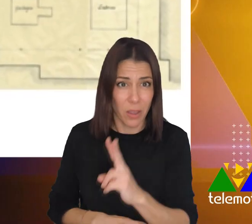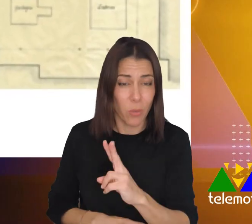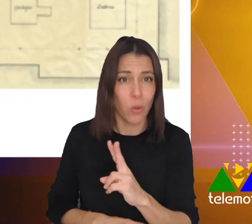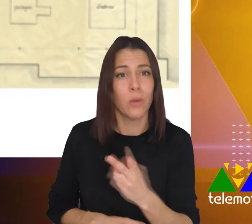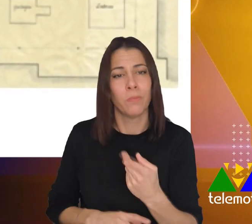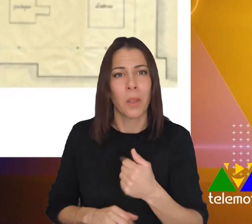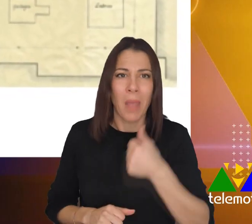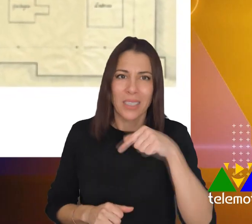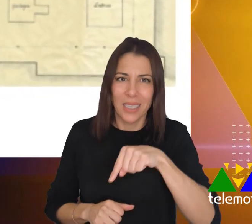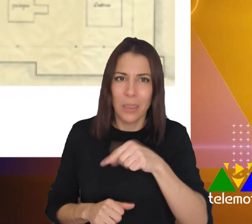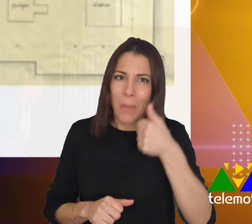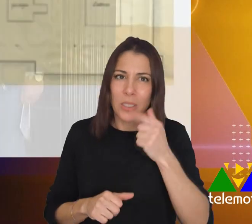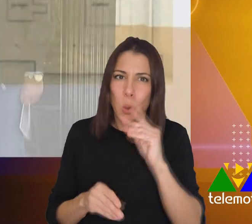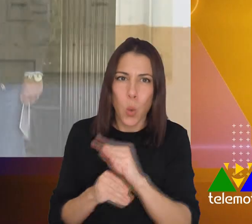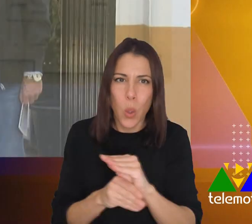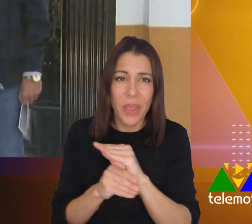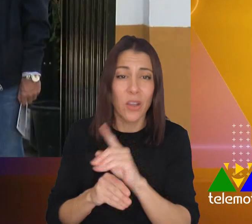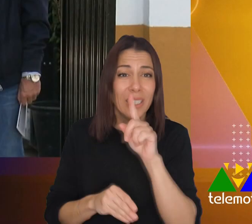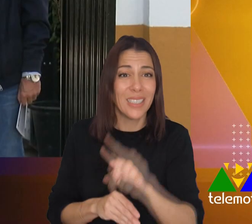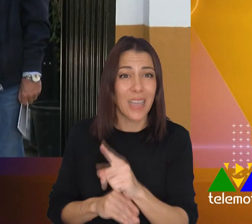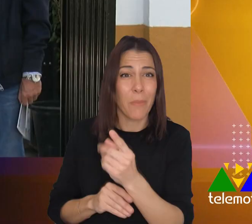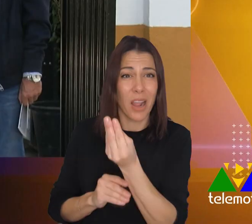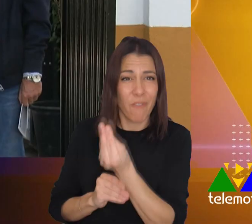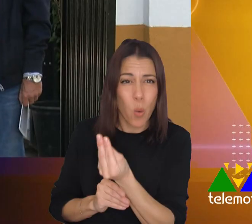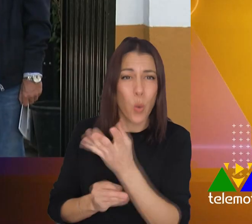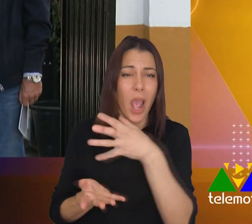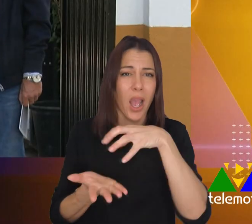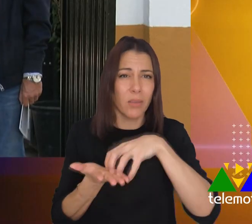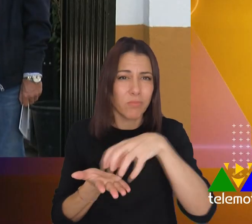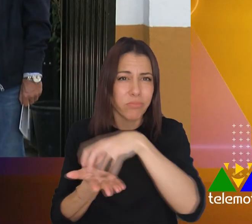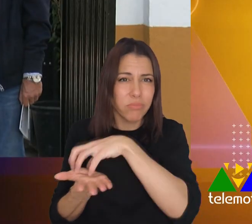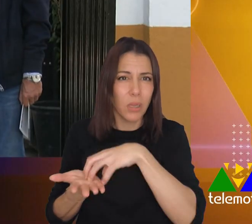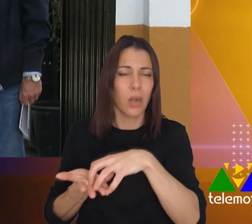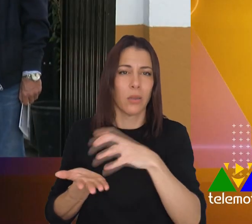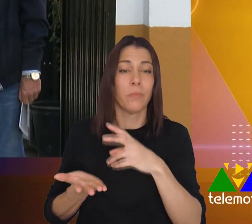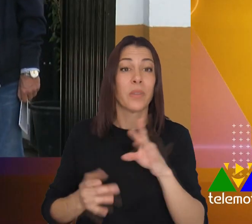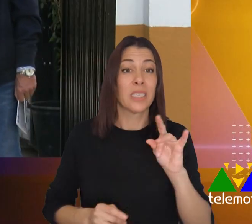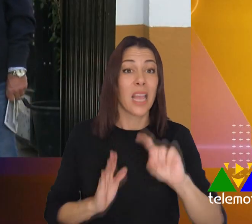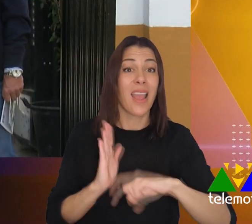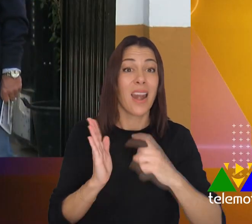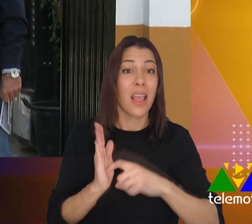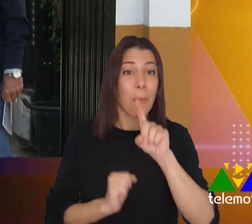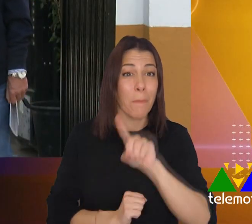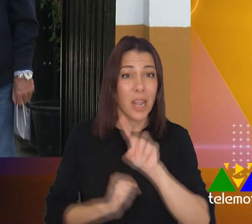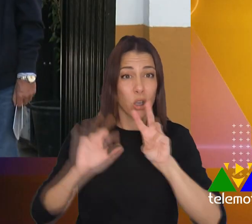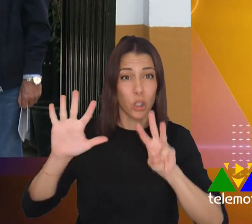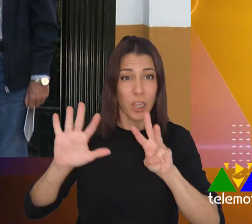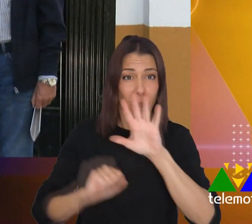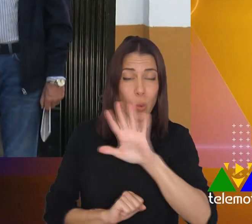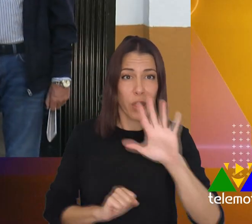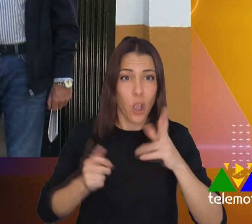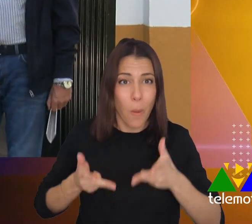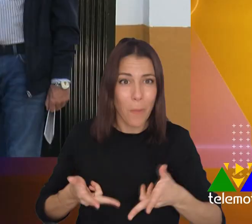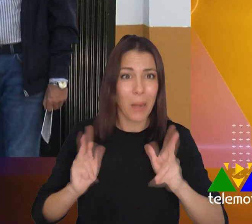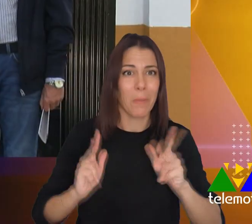más cuidado, y a nivel de figuras, a nivel de panteones, claro, a nivel de escultura. La ley de 1855 permite